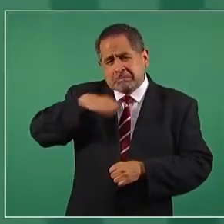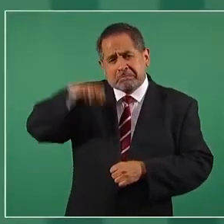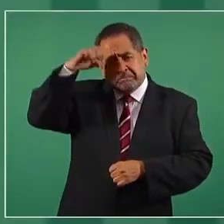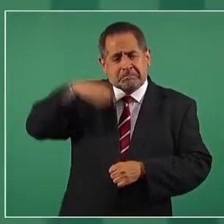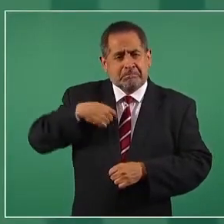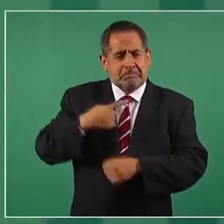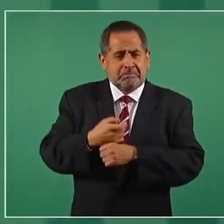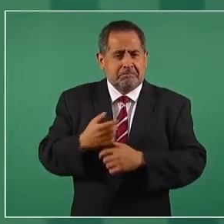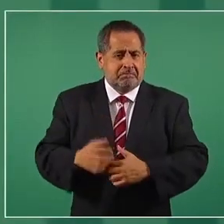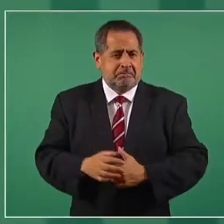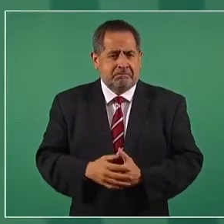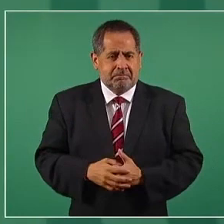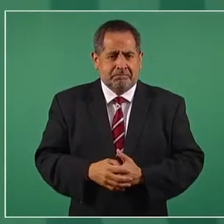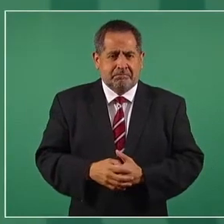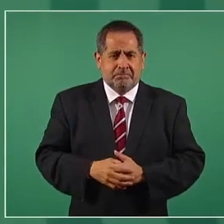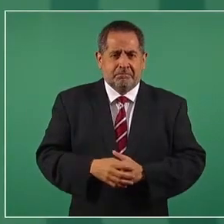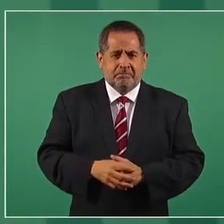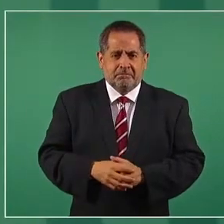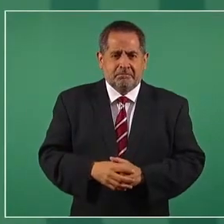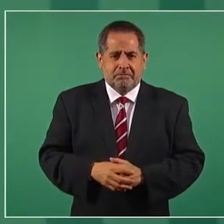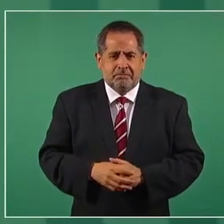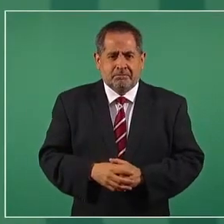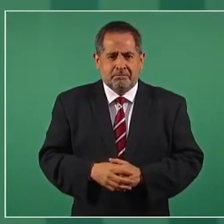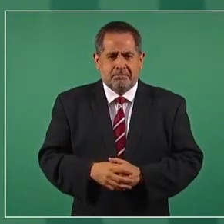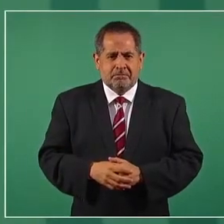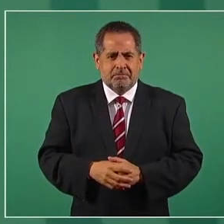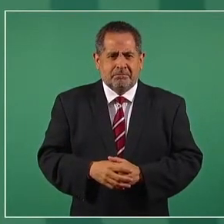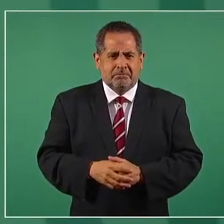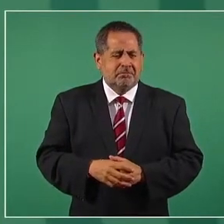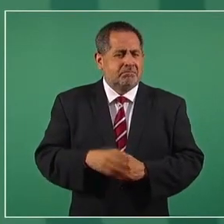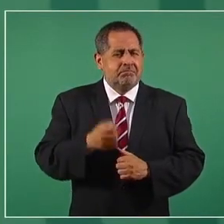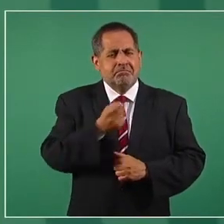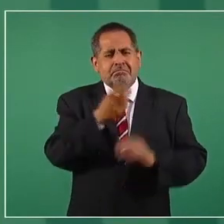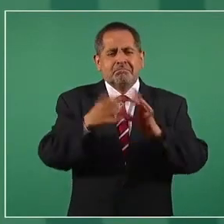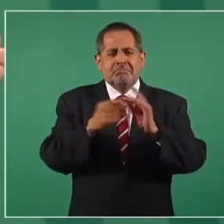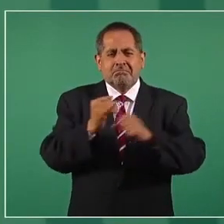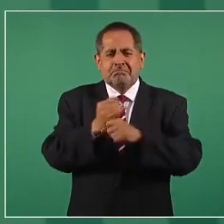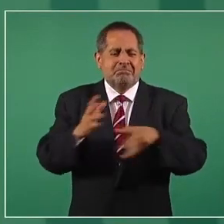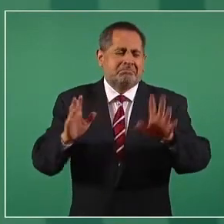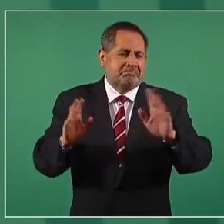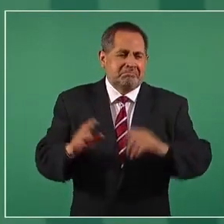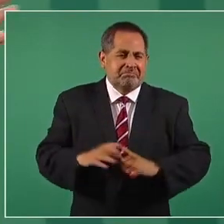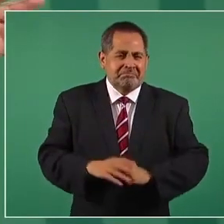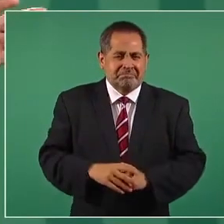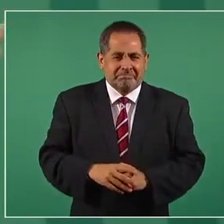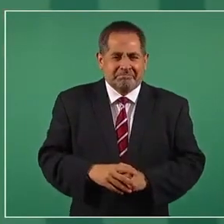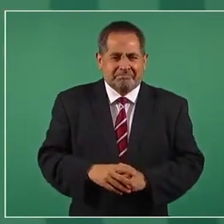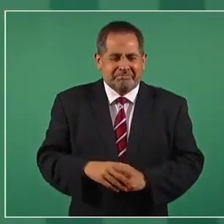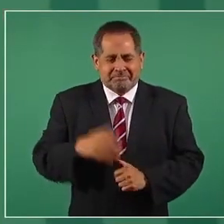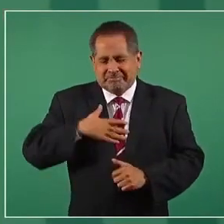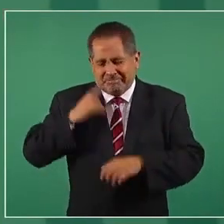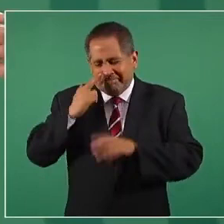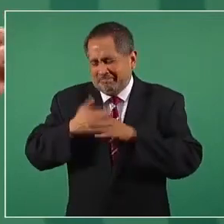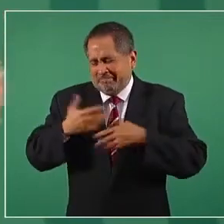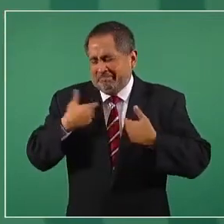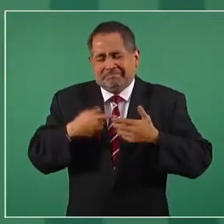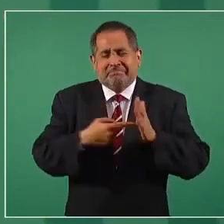Es cierto que no era falso, presidente. ¿Ya lo investigaron? ¿Era falso o no era falso? Eso no me corresponde a